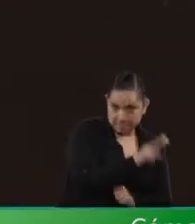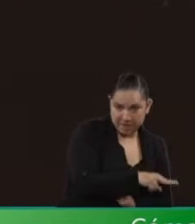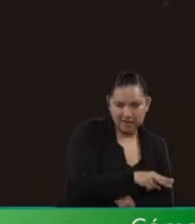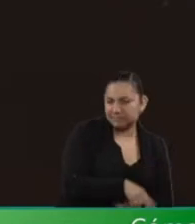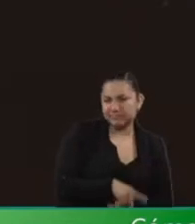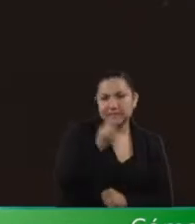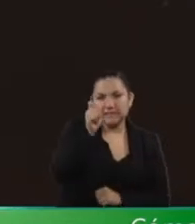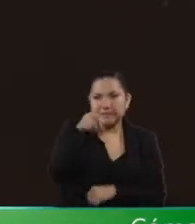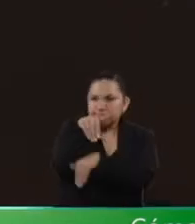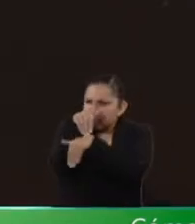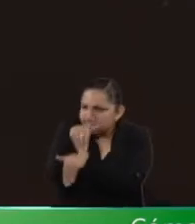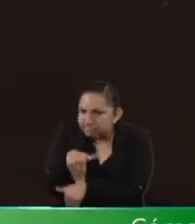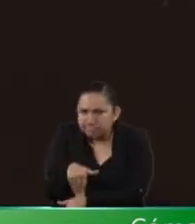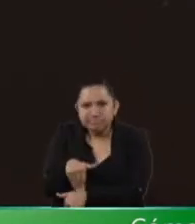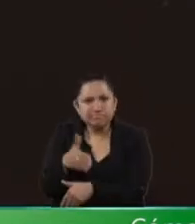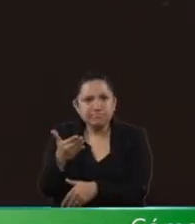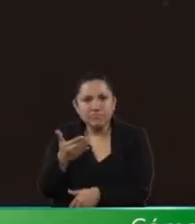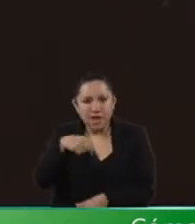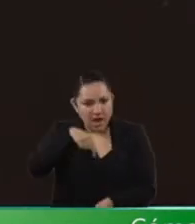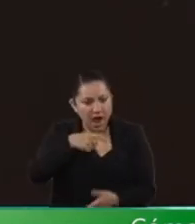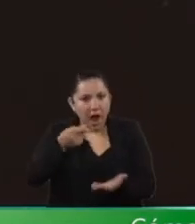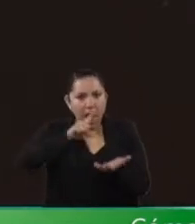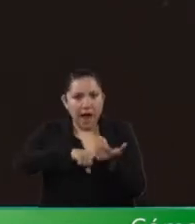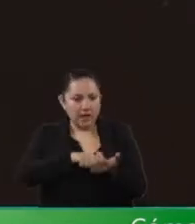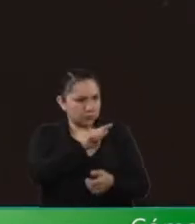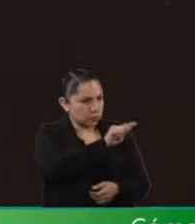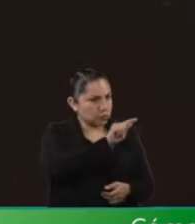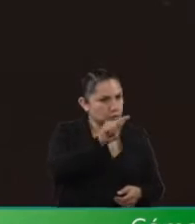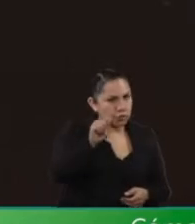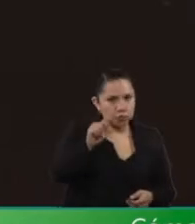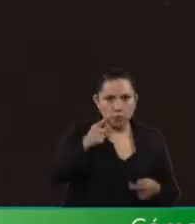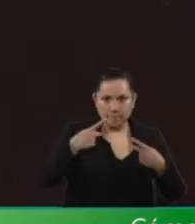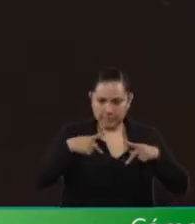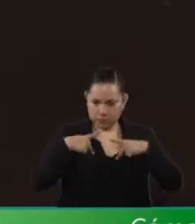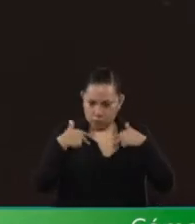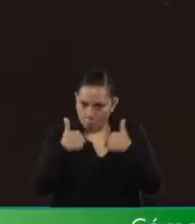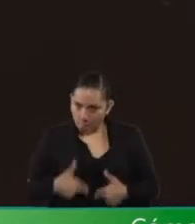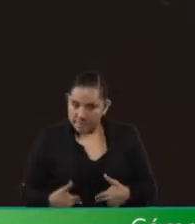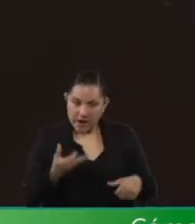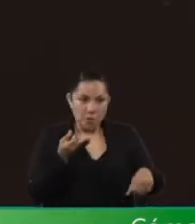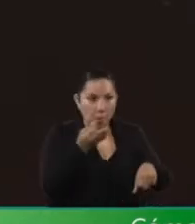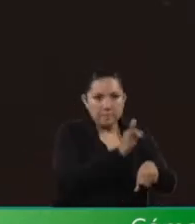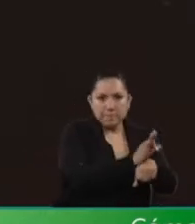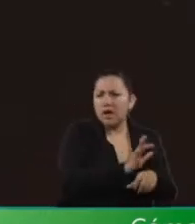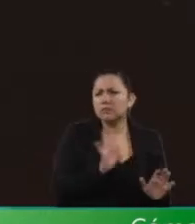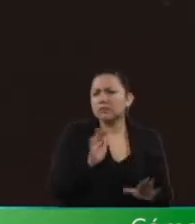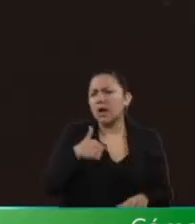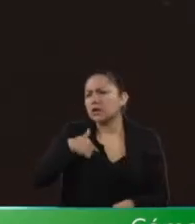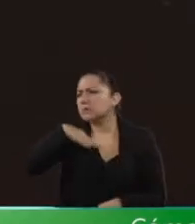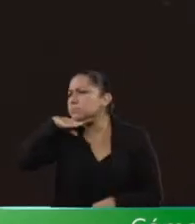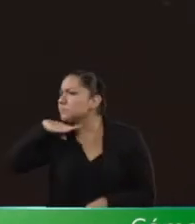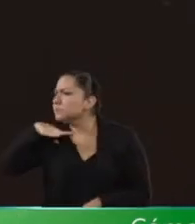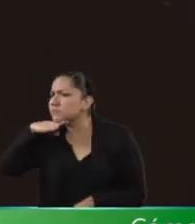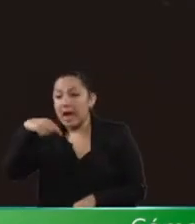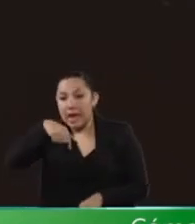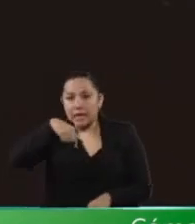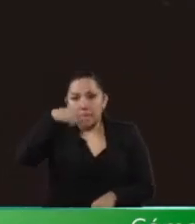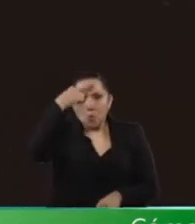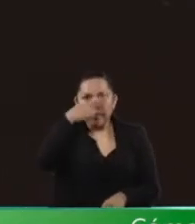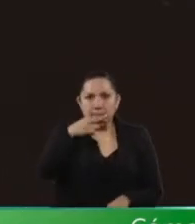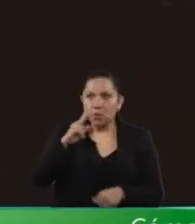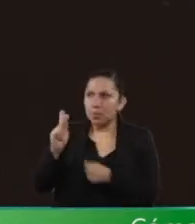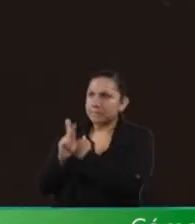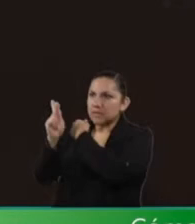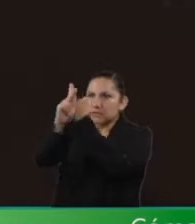sino inhumano. Y no sabe qué papel quiere que tenga México en el mundo. En